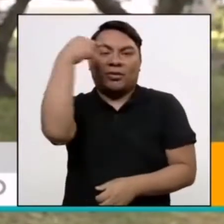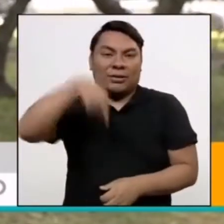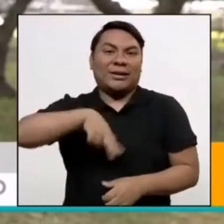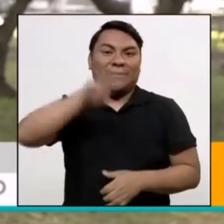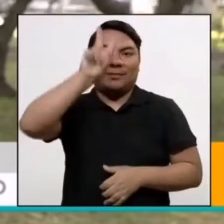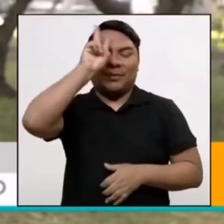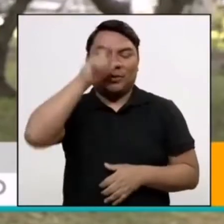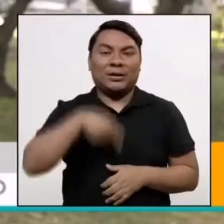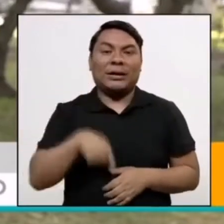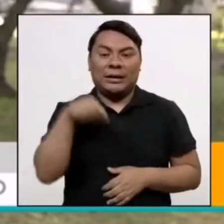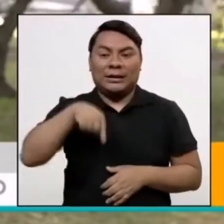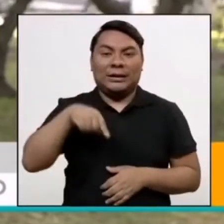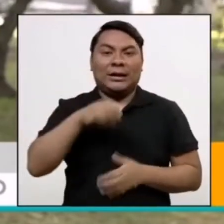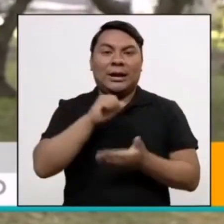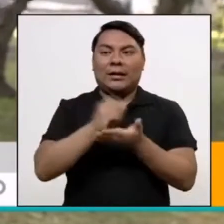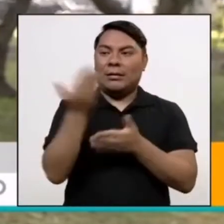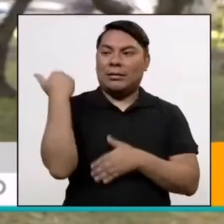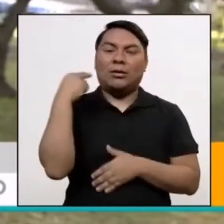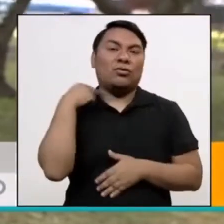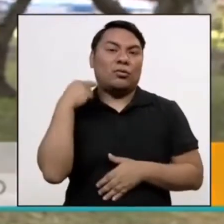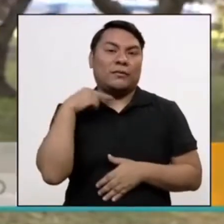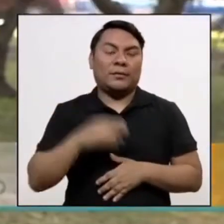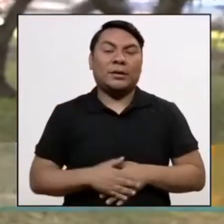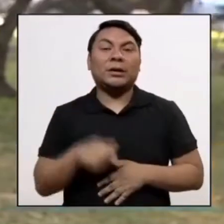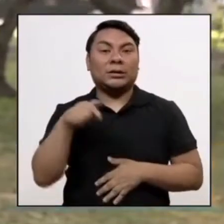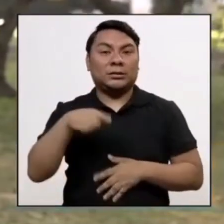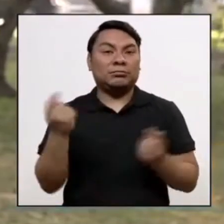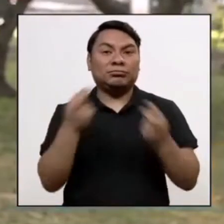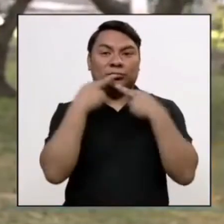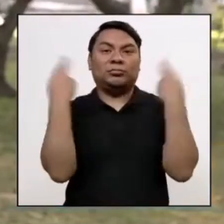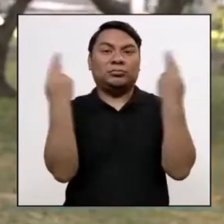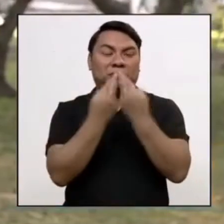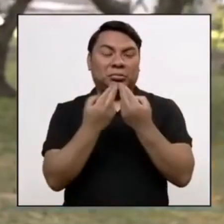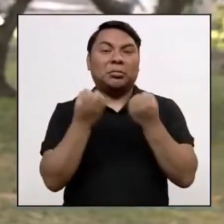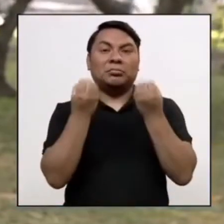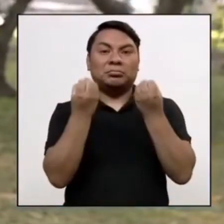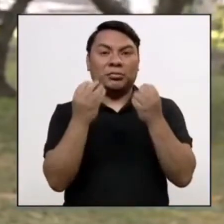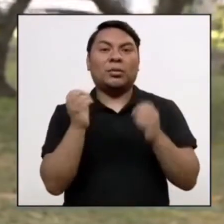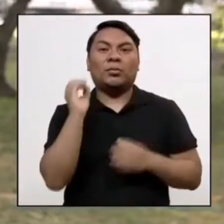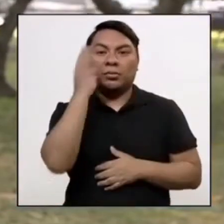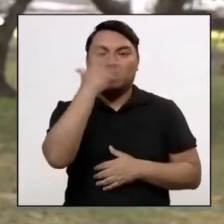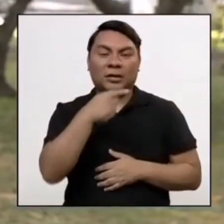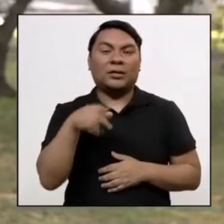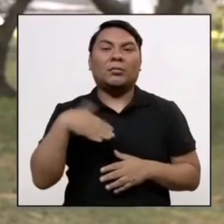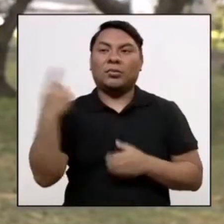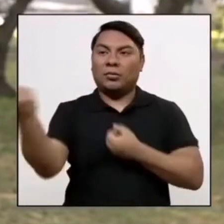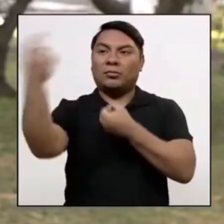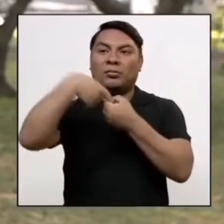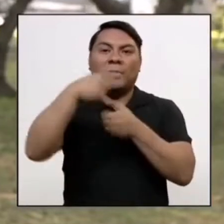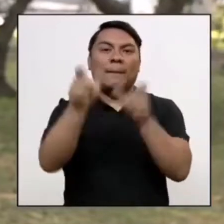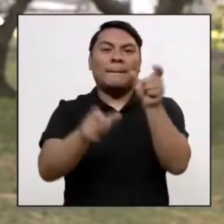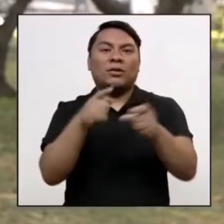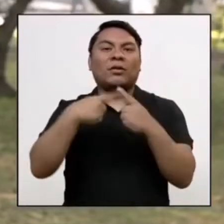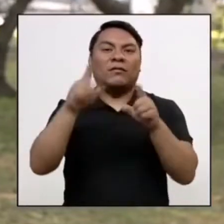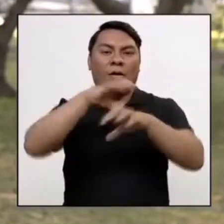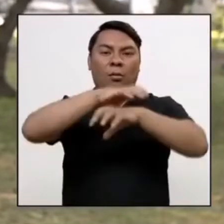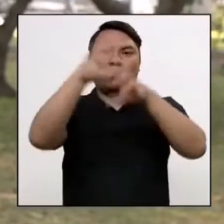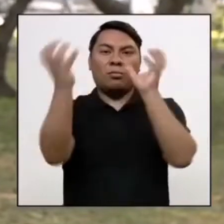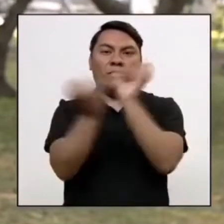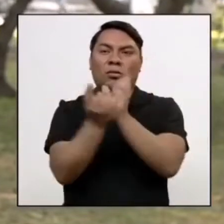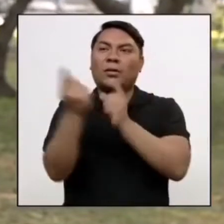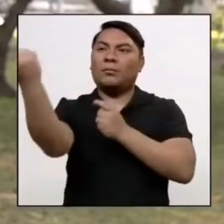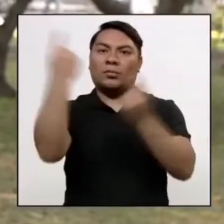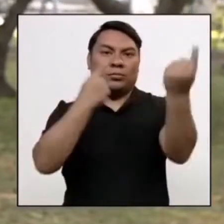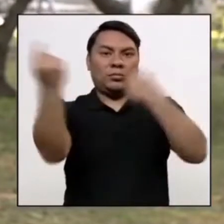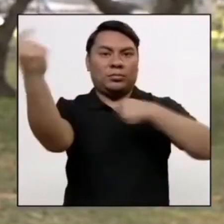aquí el pasado mes de noviembre. Y bueno, fue un evento maravilloso en el cual no solamente pudimos contar con representantes de todo el mundo, sino que